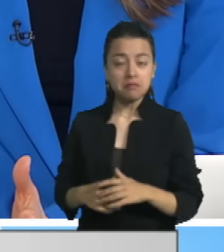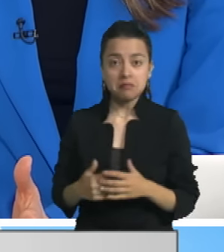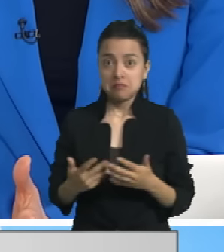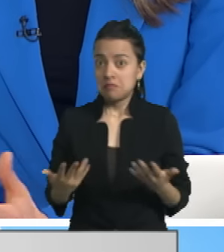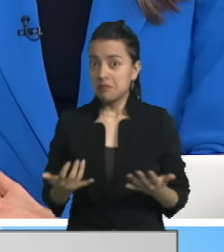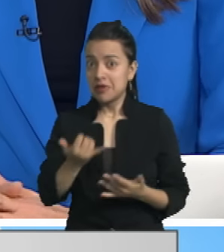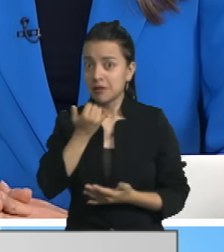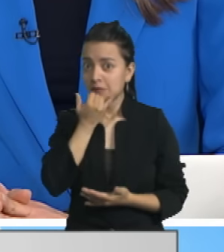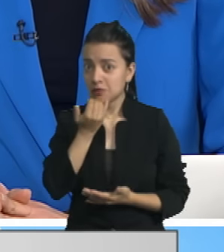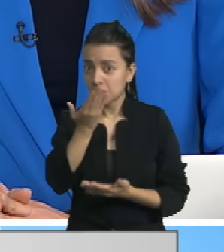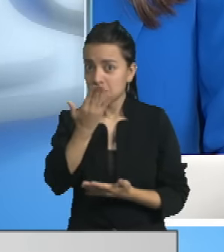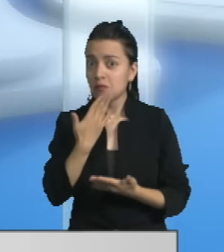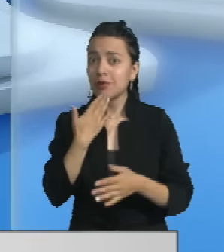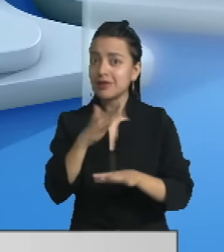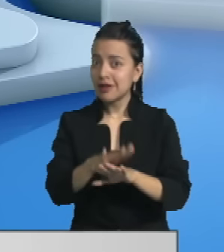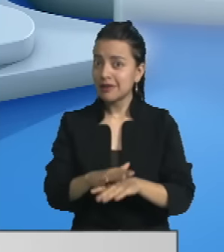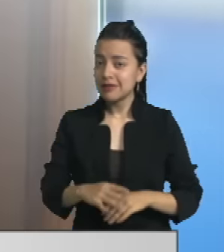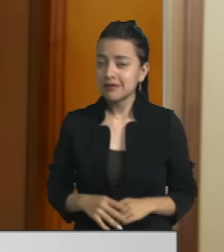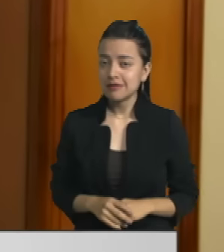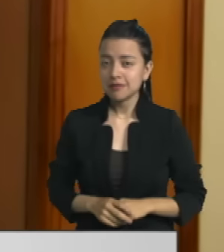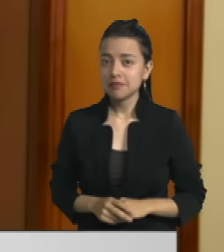hasta el momento Muy buenas